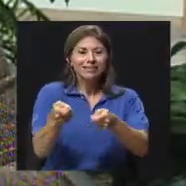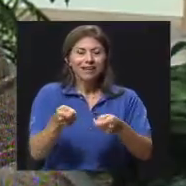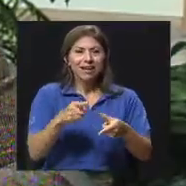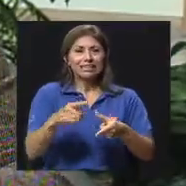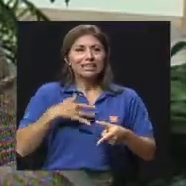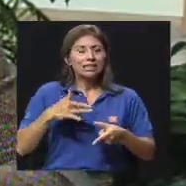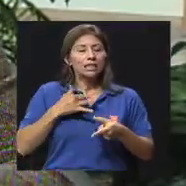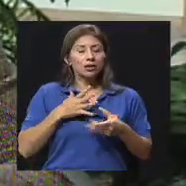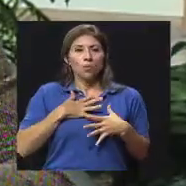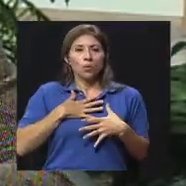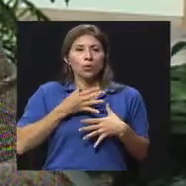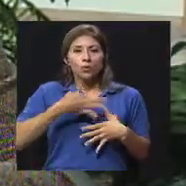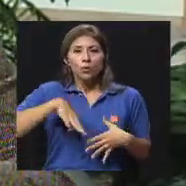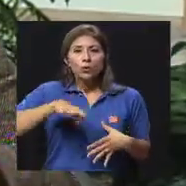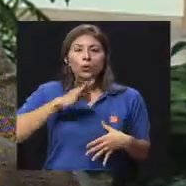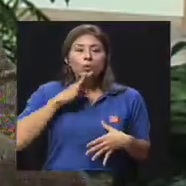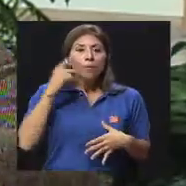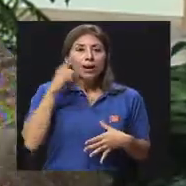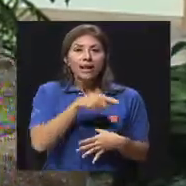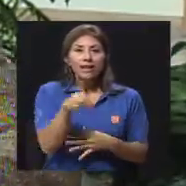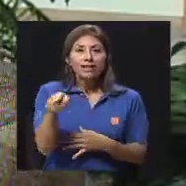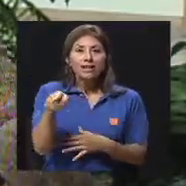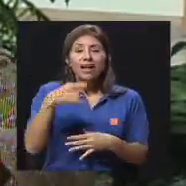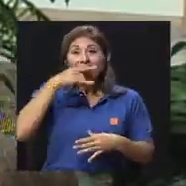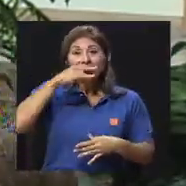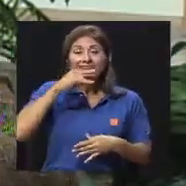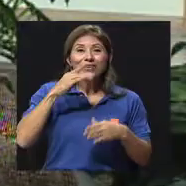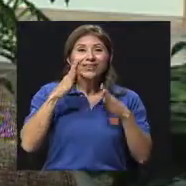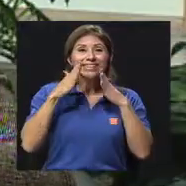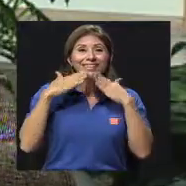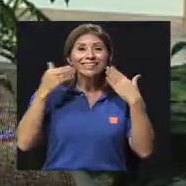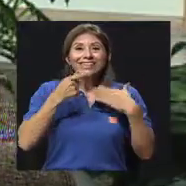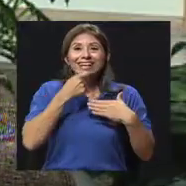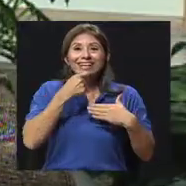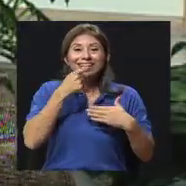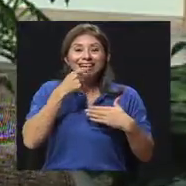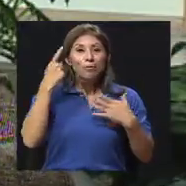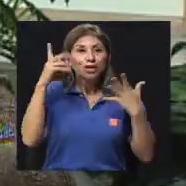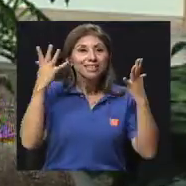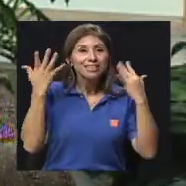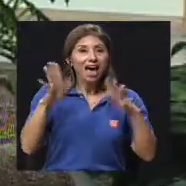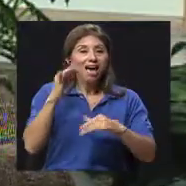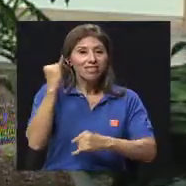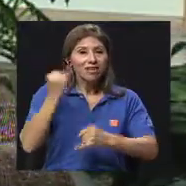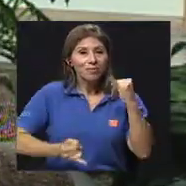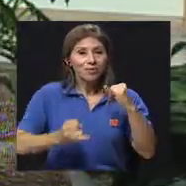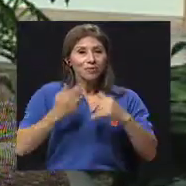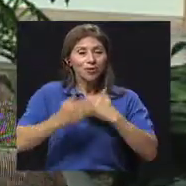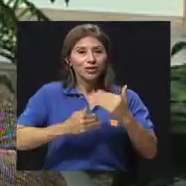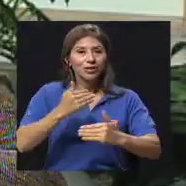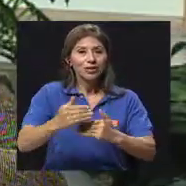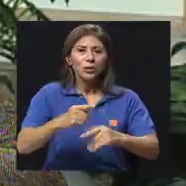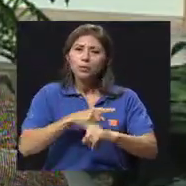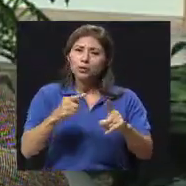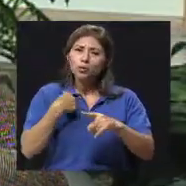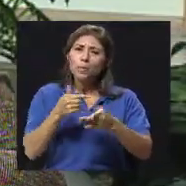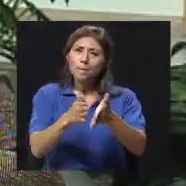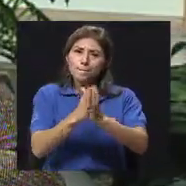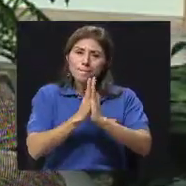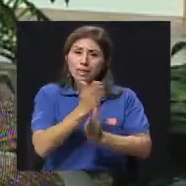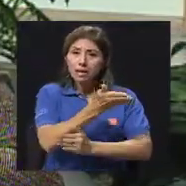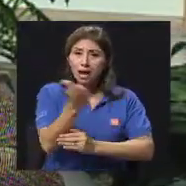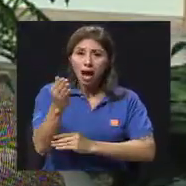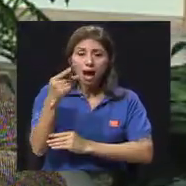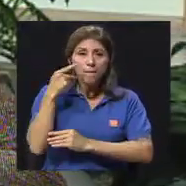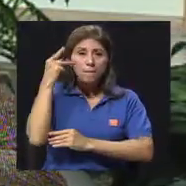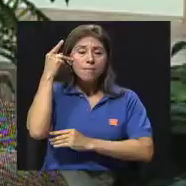de frustración más bien para el niño. El niño a veces se ríe porque ya terminó el proceso, pero esa es una parte en donde yo sí le pediría a las papás y a las